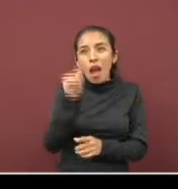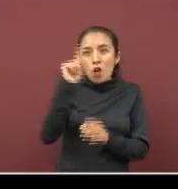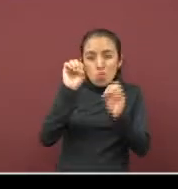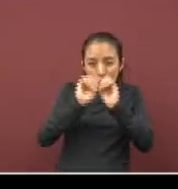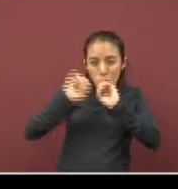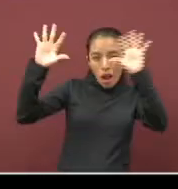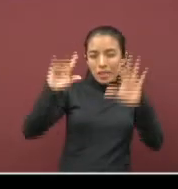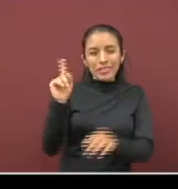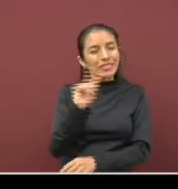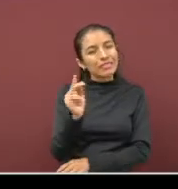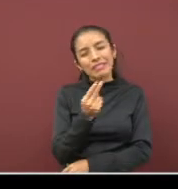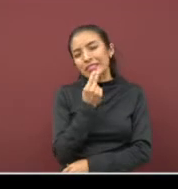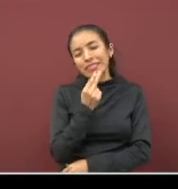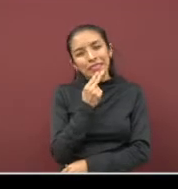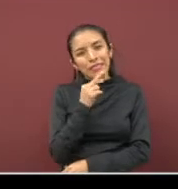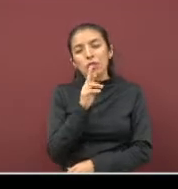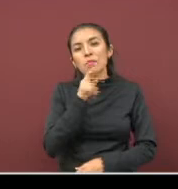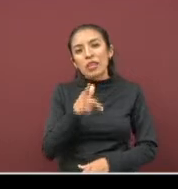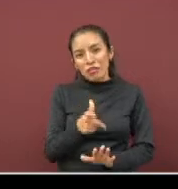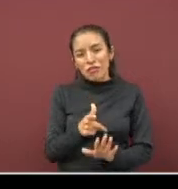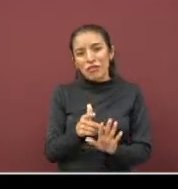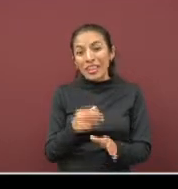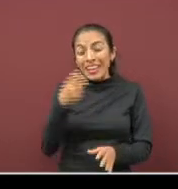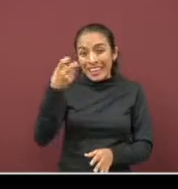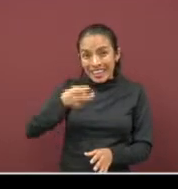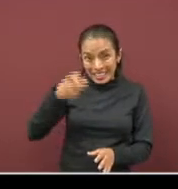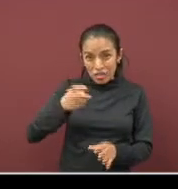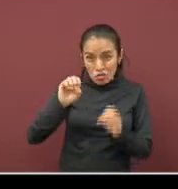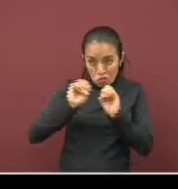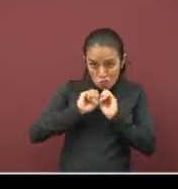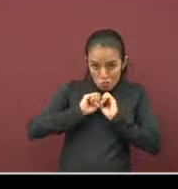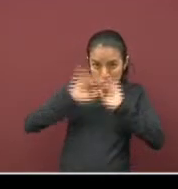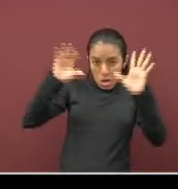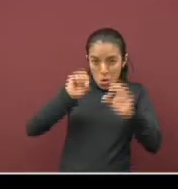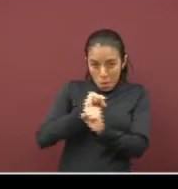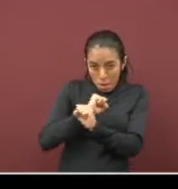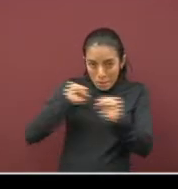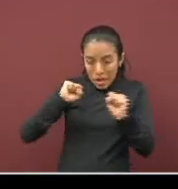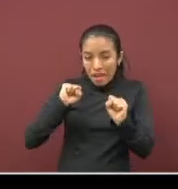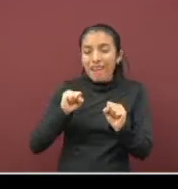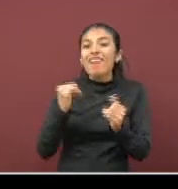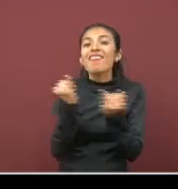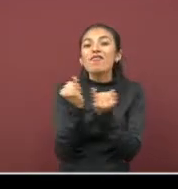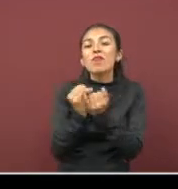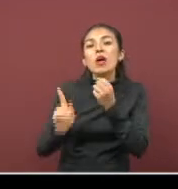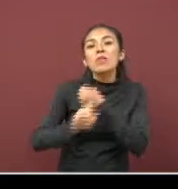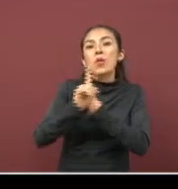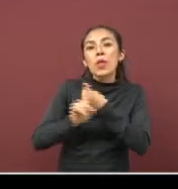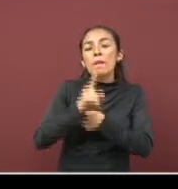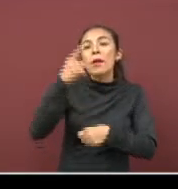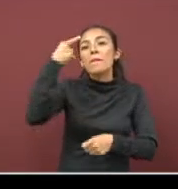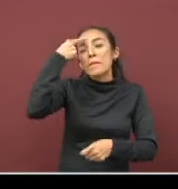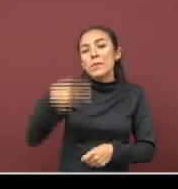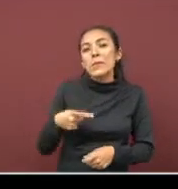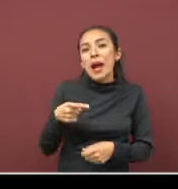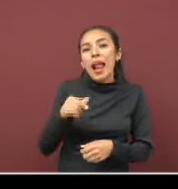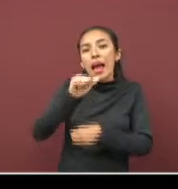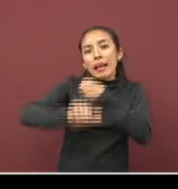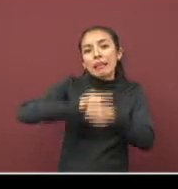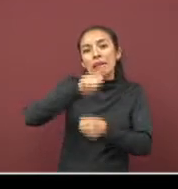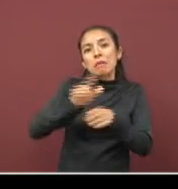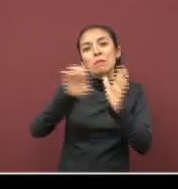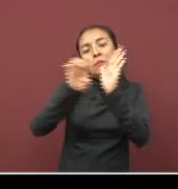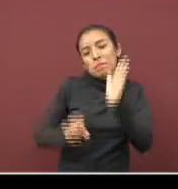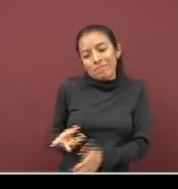las explosiones de fuegos artificiales también afectan a algunos animales principalmente los perros se les